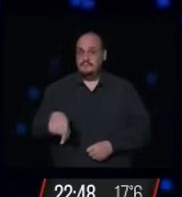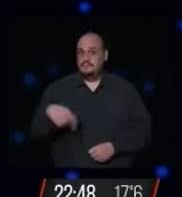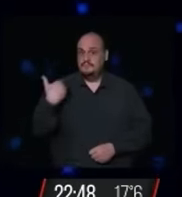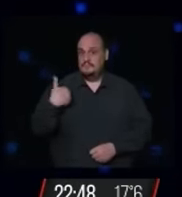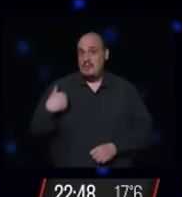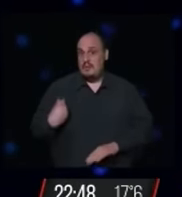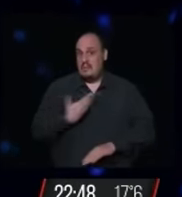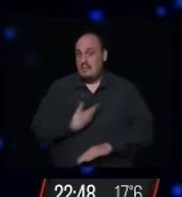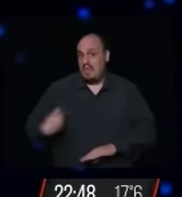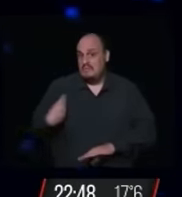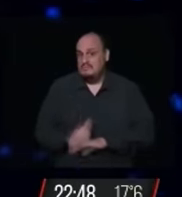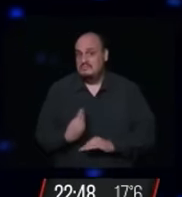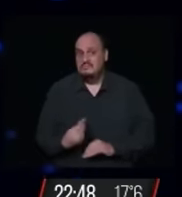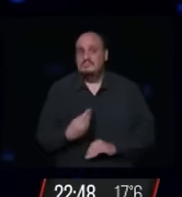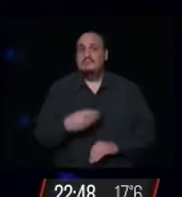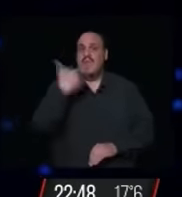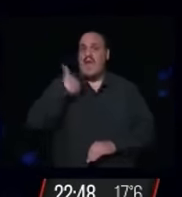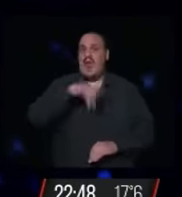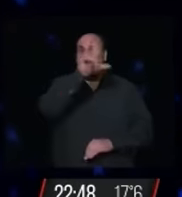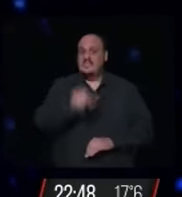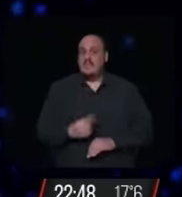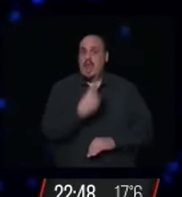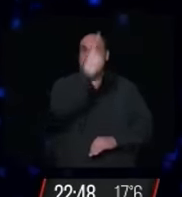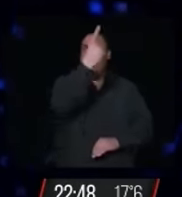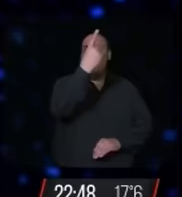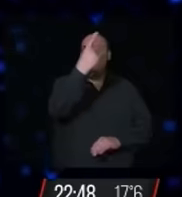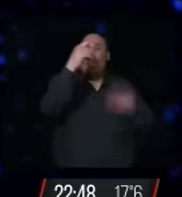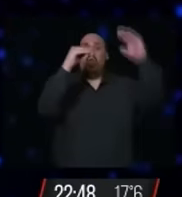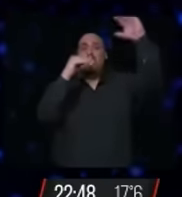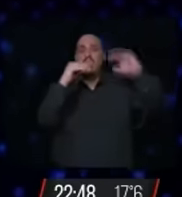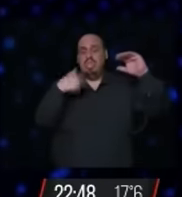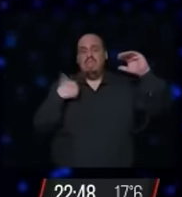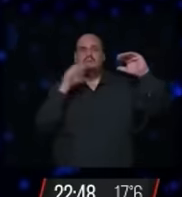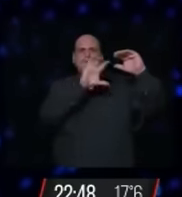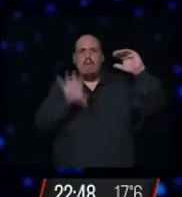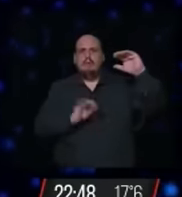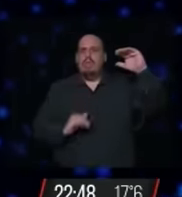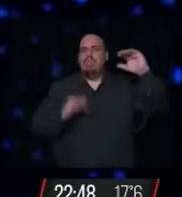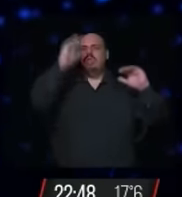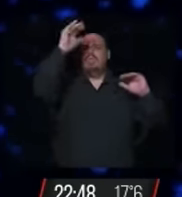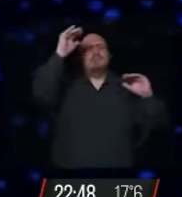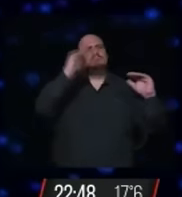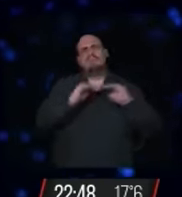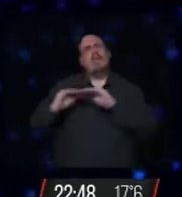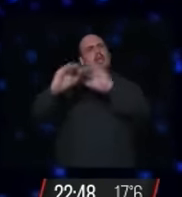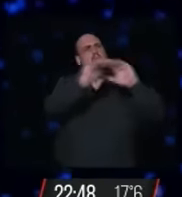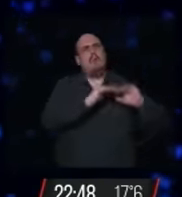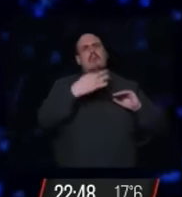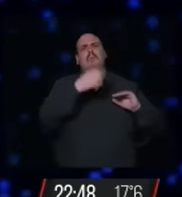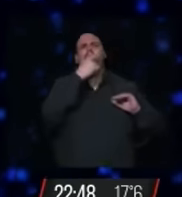argentino recupere esas asimetrías que tantas veces lo hacen sentir alejado de nuestra realidad